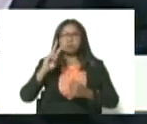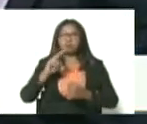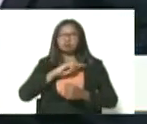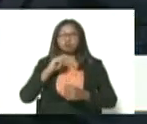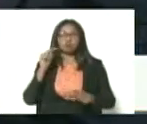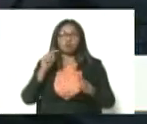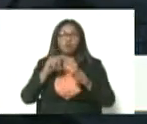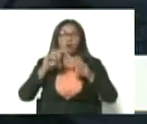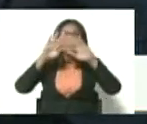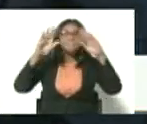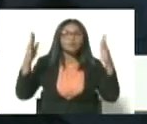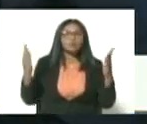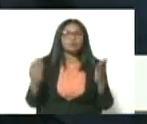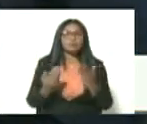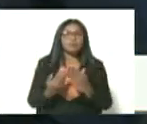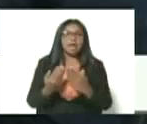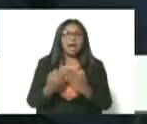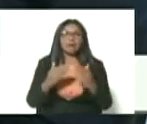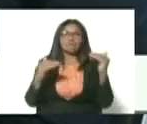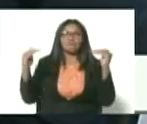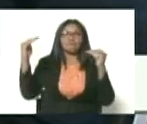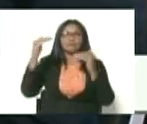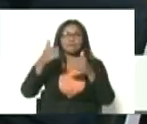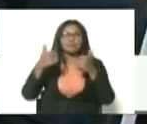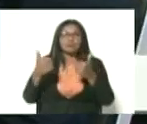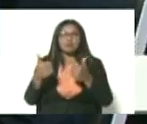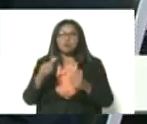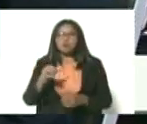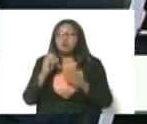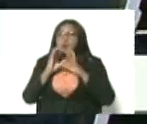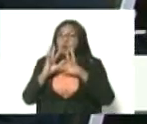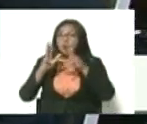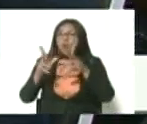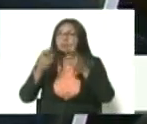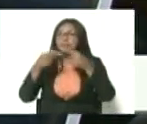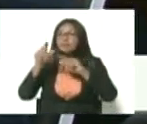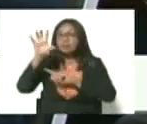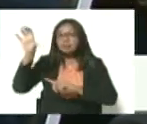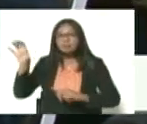récord mundial. Uno se lo cuenta a la gente de otros países y no lo creen.